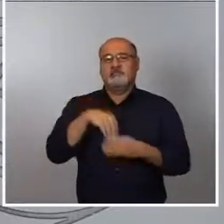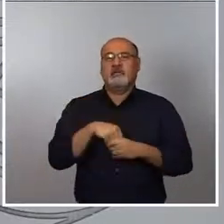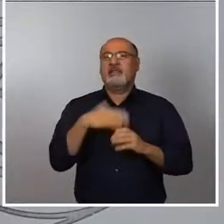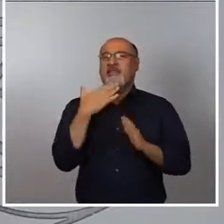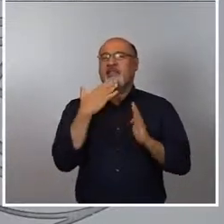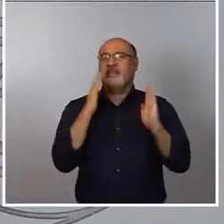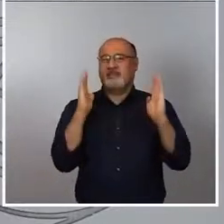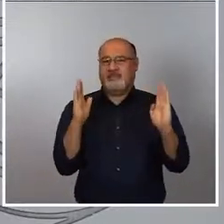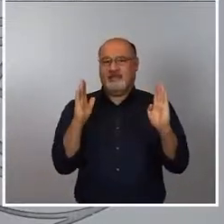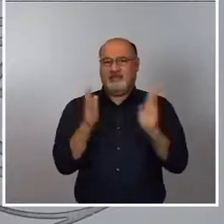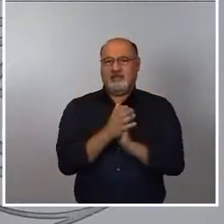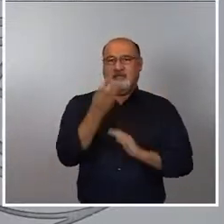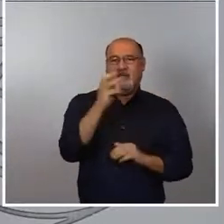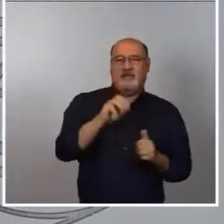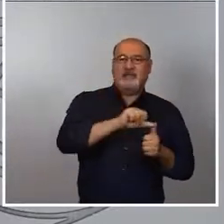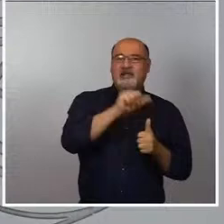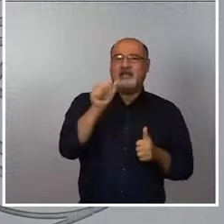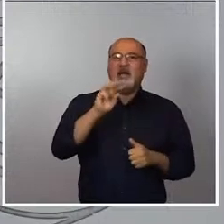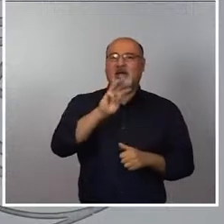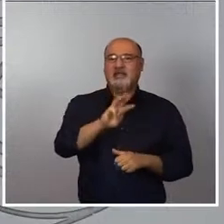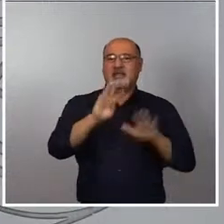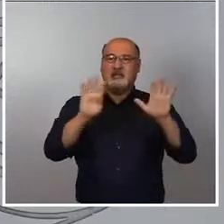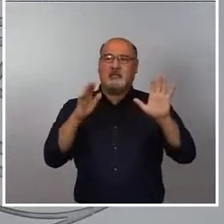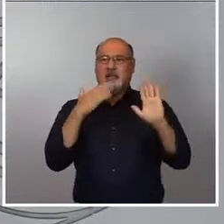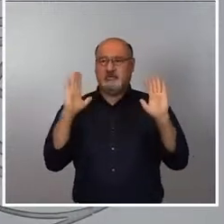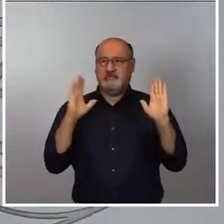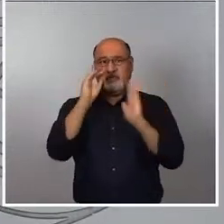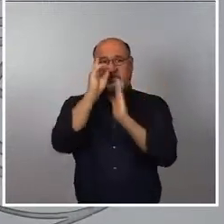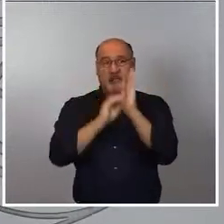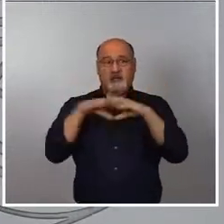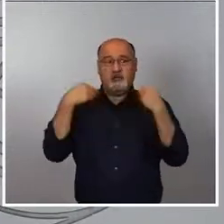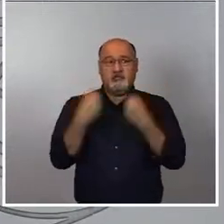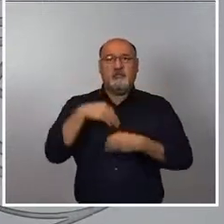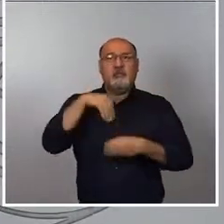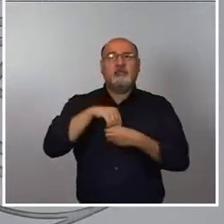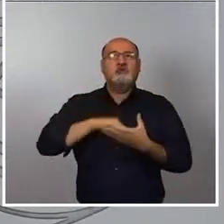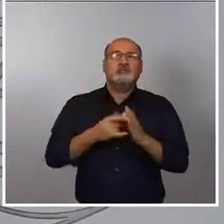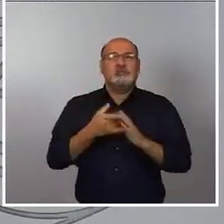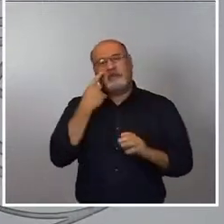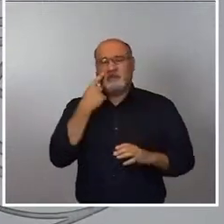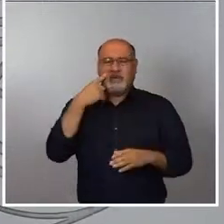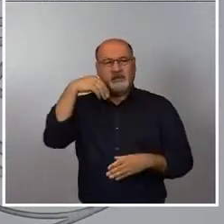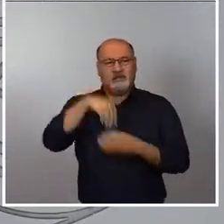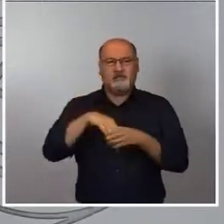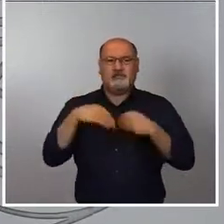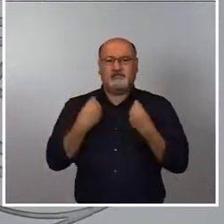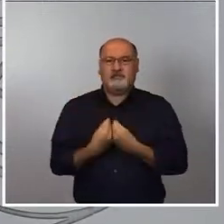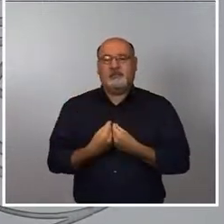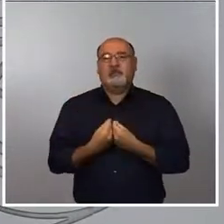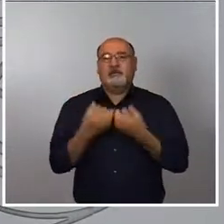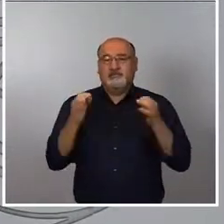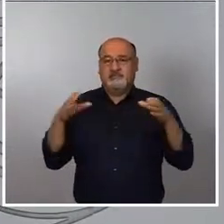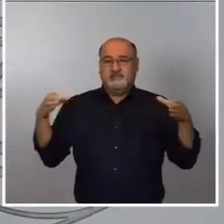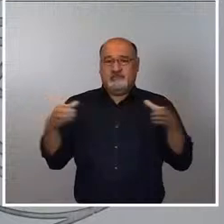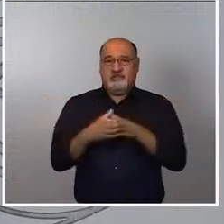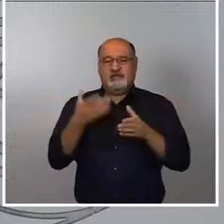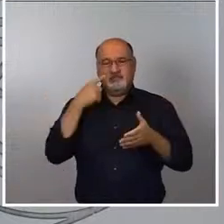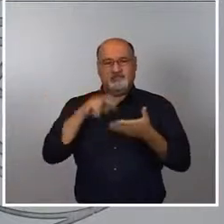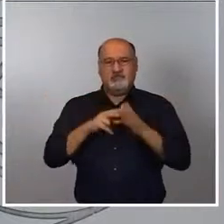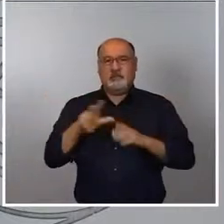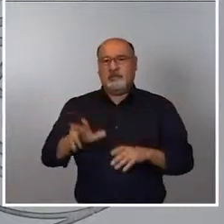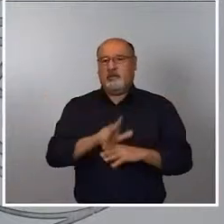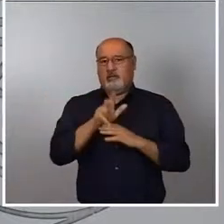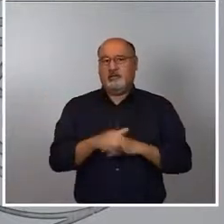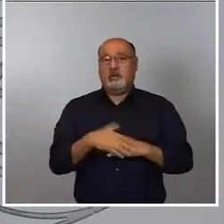30 y 39 años según los datos de nuestro sistema de vigilancia de todo esto el civiles los incrementos observados en la